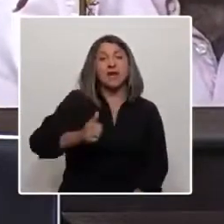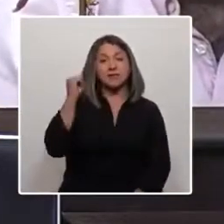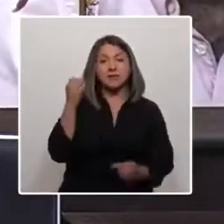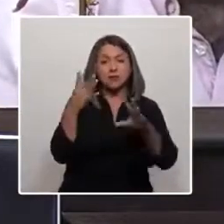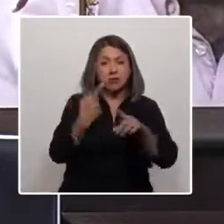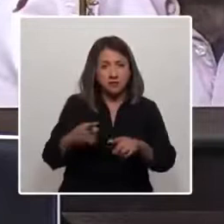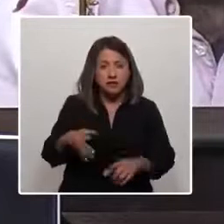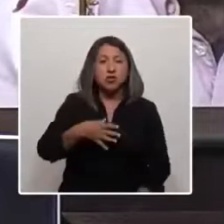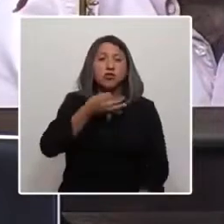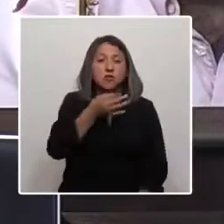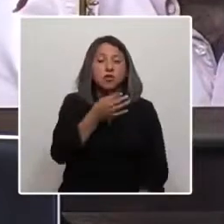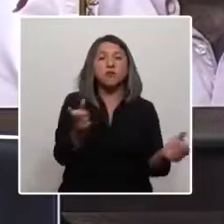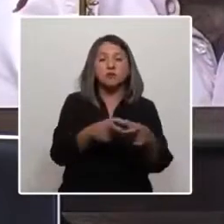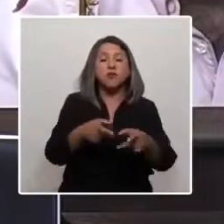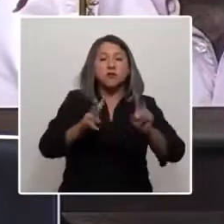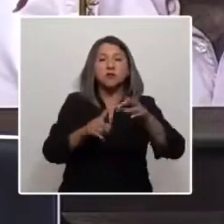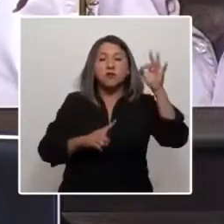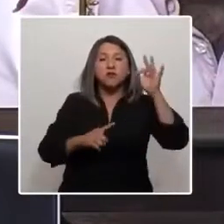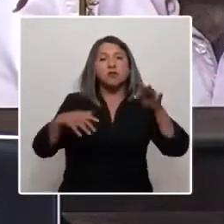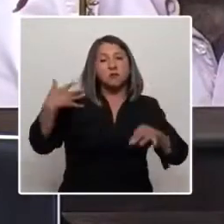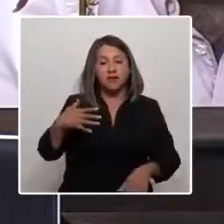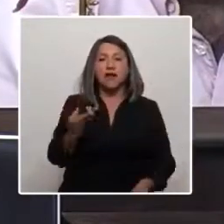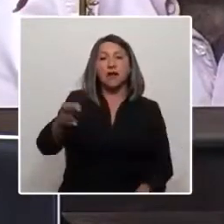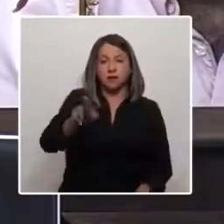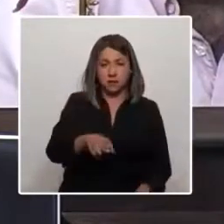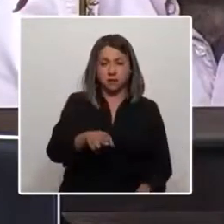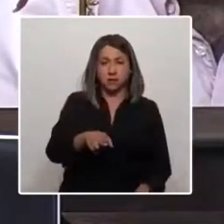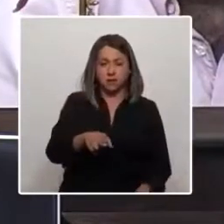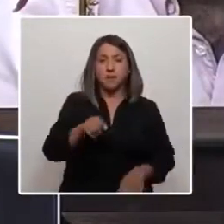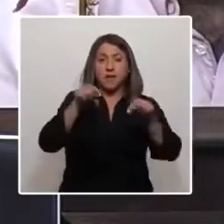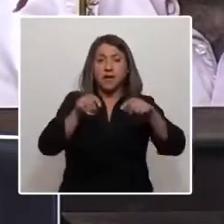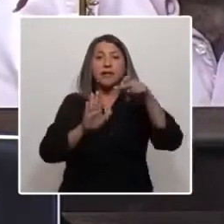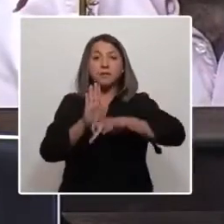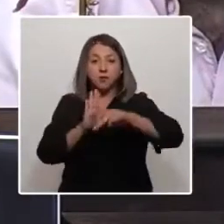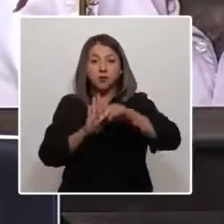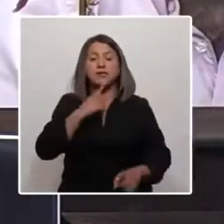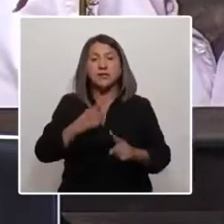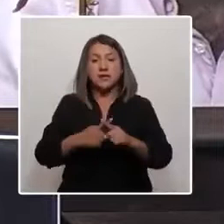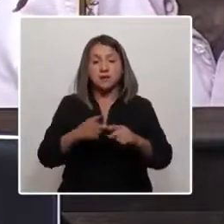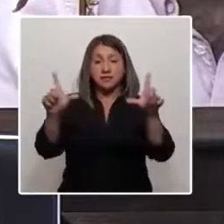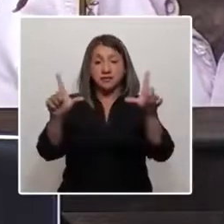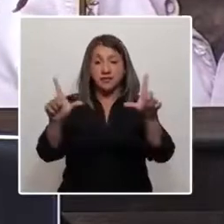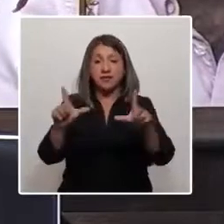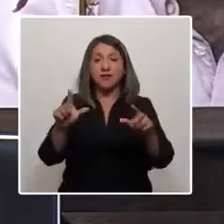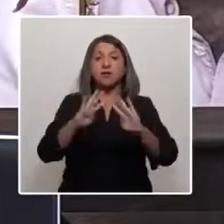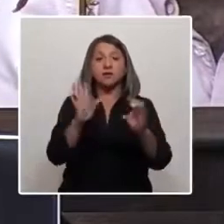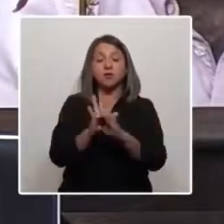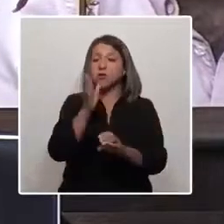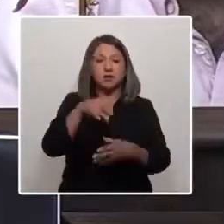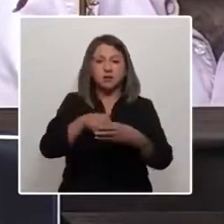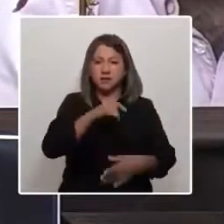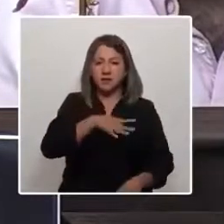veces en la Comisión de Derechos Fundamentales. Repito, este proyecto que se ha materializado en la Convención no es chileno, es parte de la